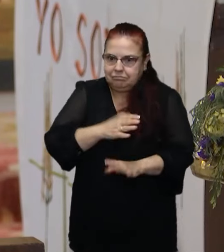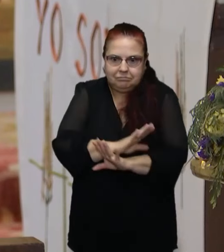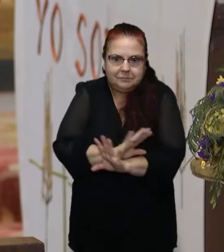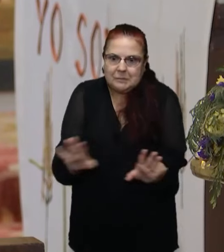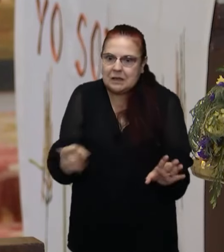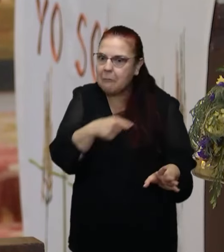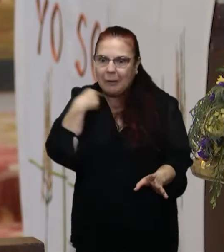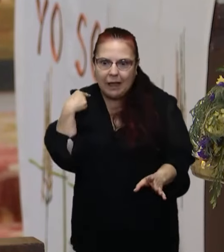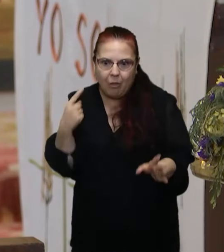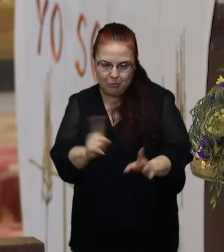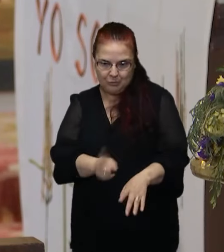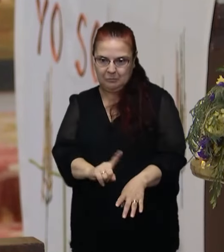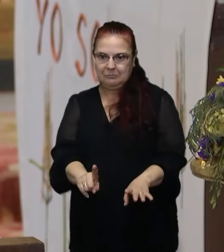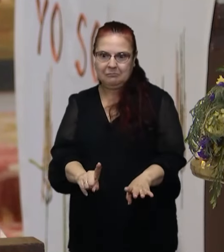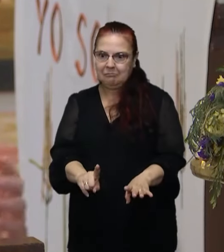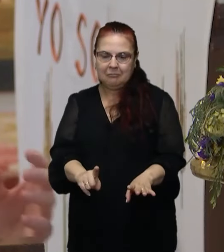pecado.